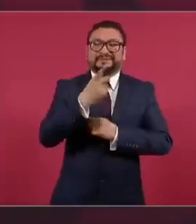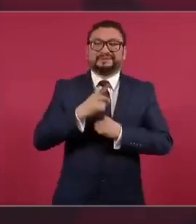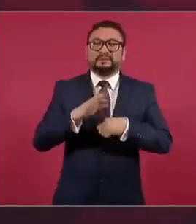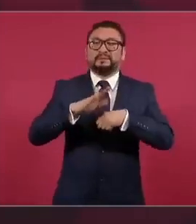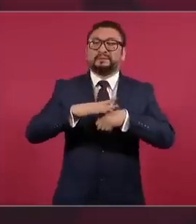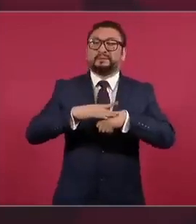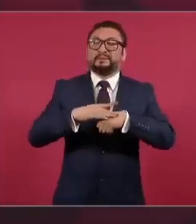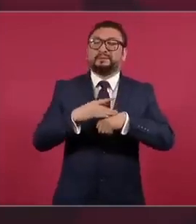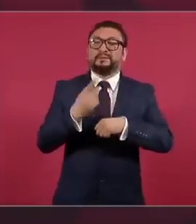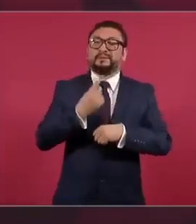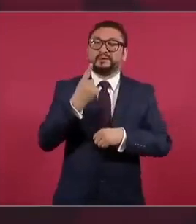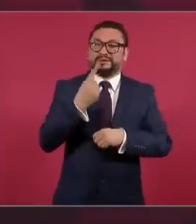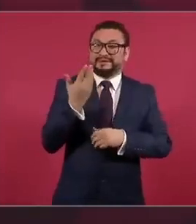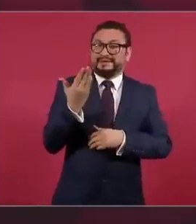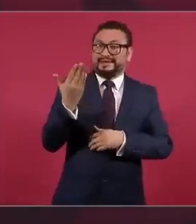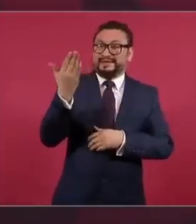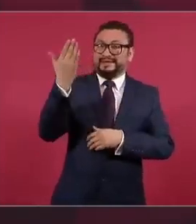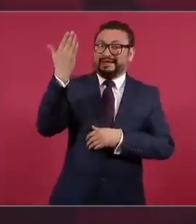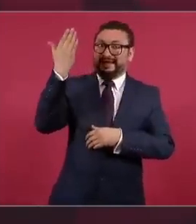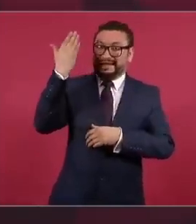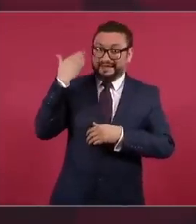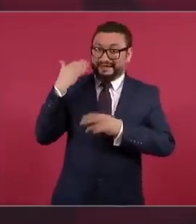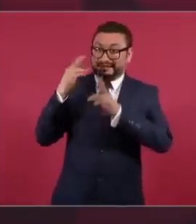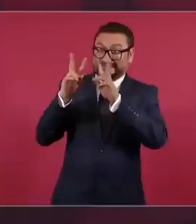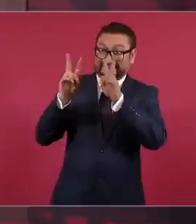porque antes eran temas vedados,